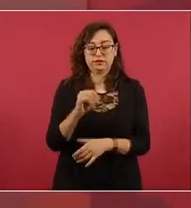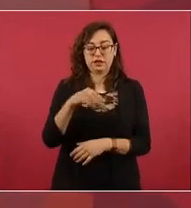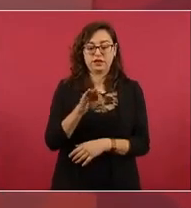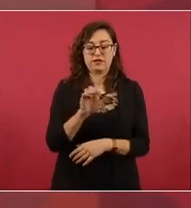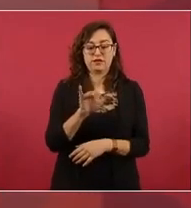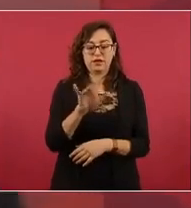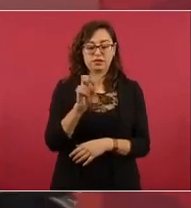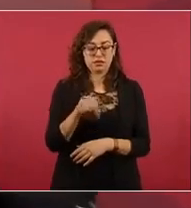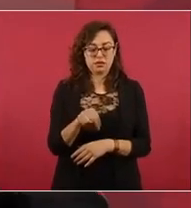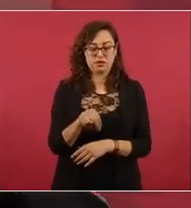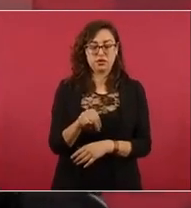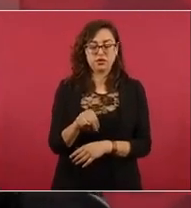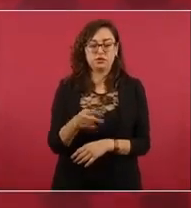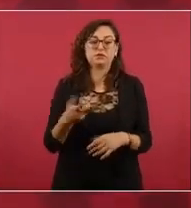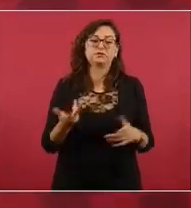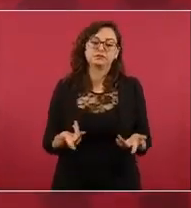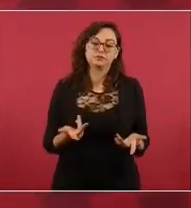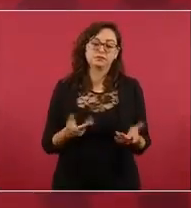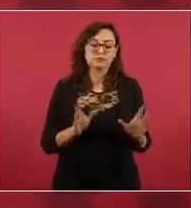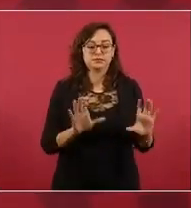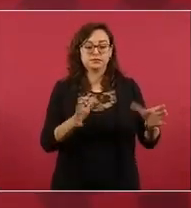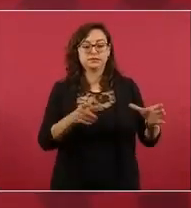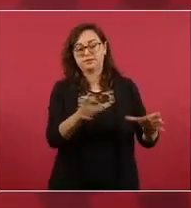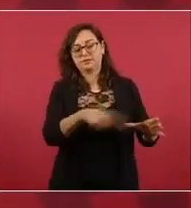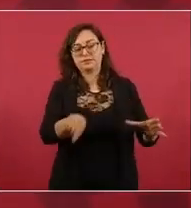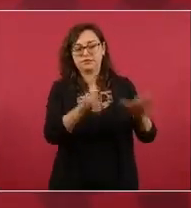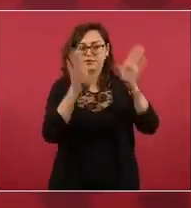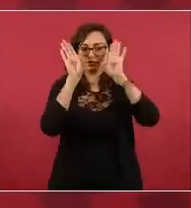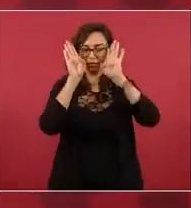aunque para los conservadores